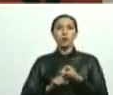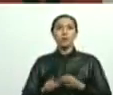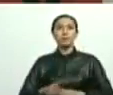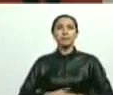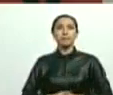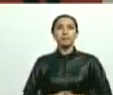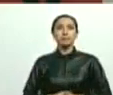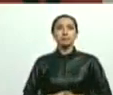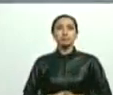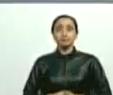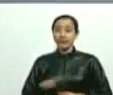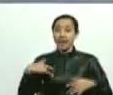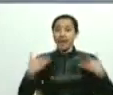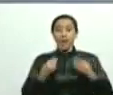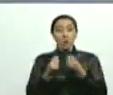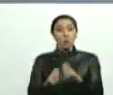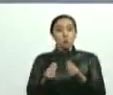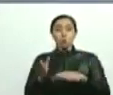Y uno se alegra mucho cuando